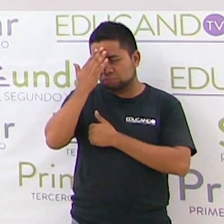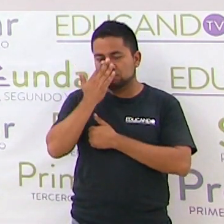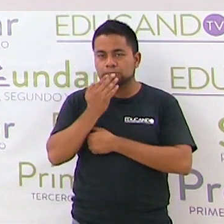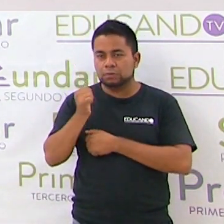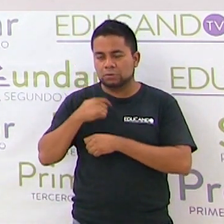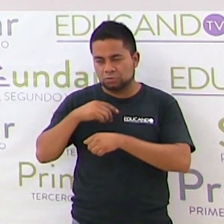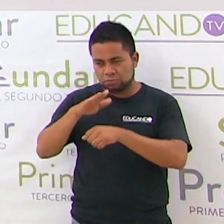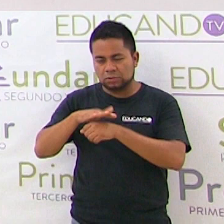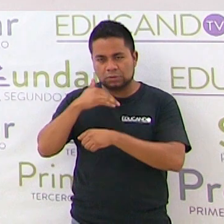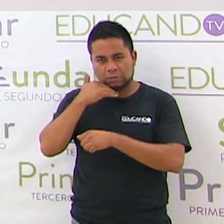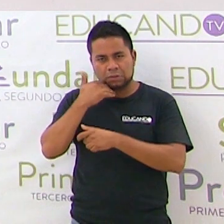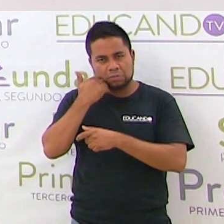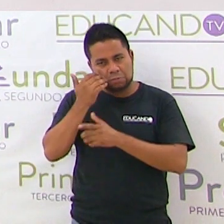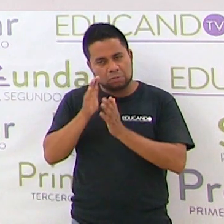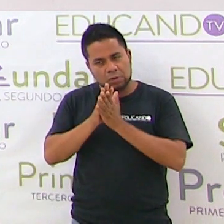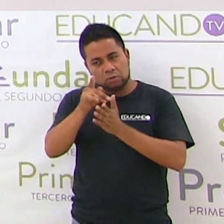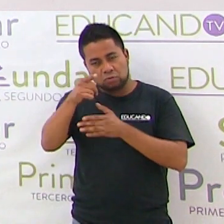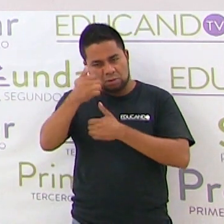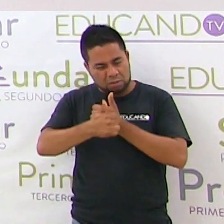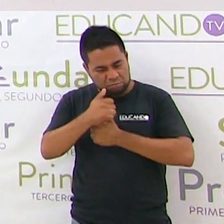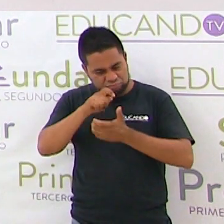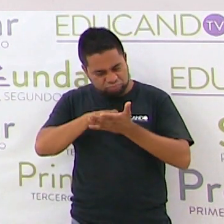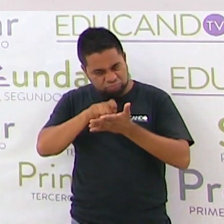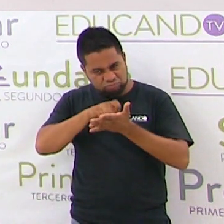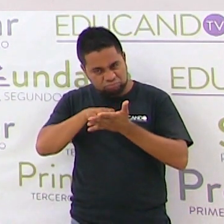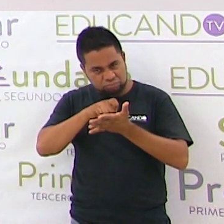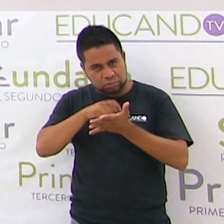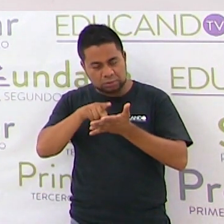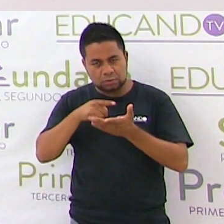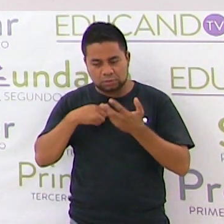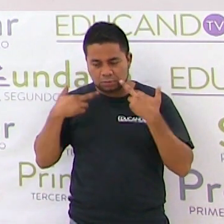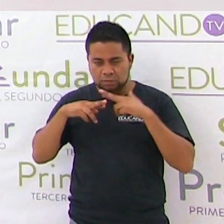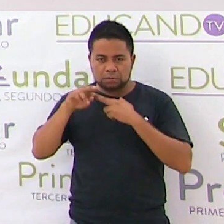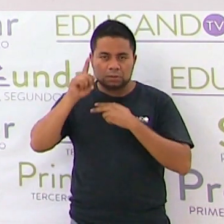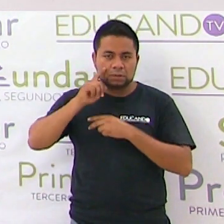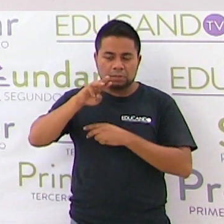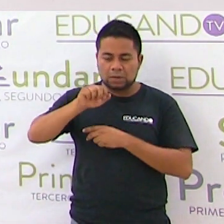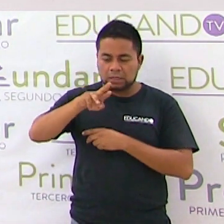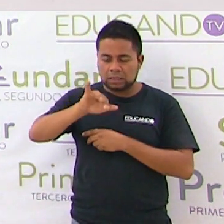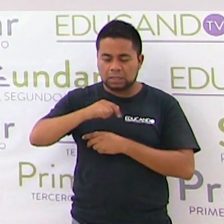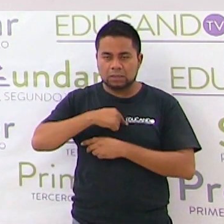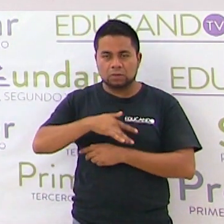invito a que ustedes practiquen mucho esto y pues soy la maestra María. Me dio